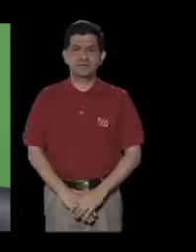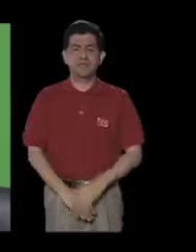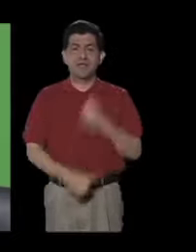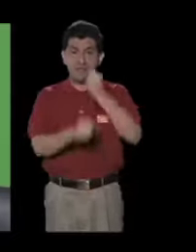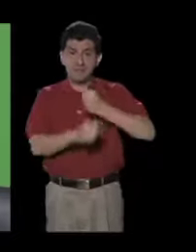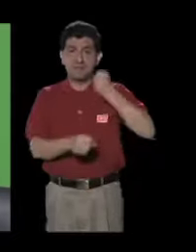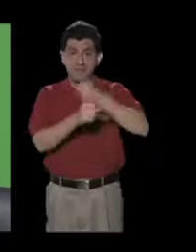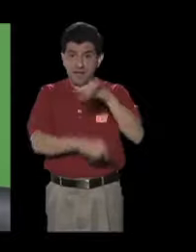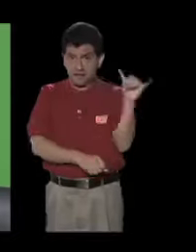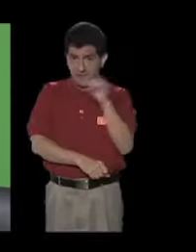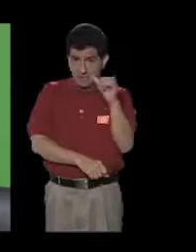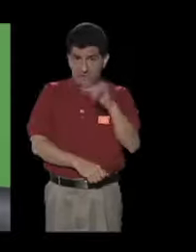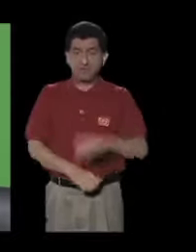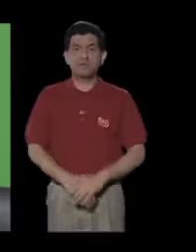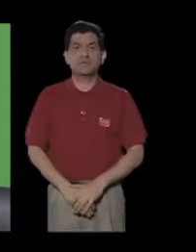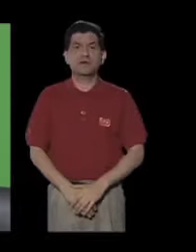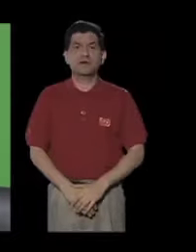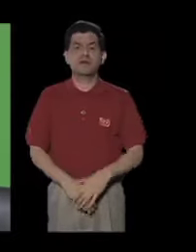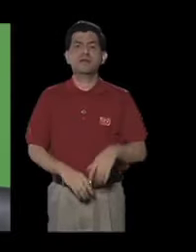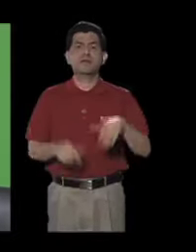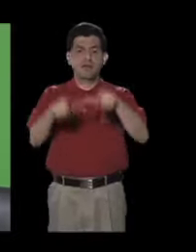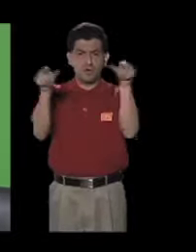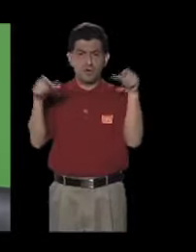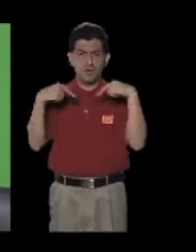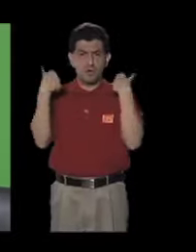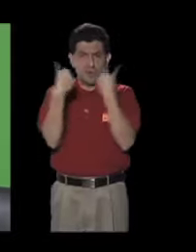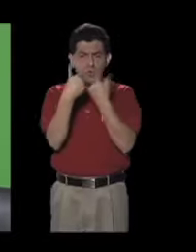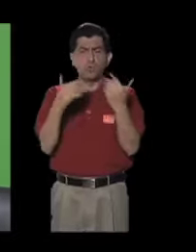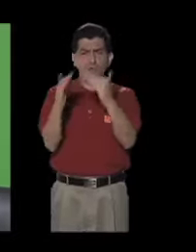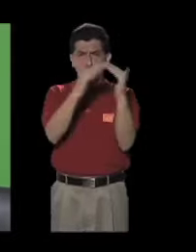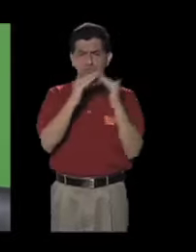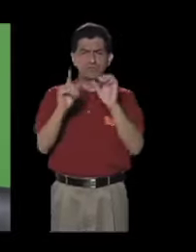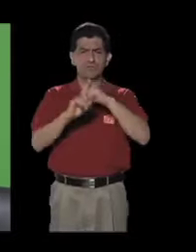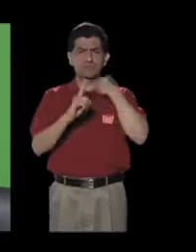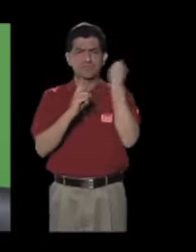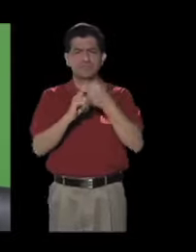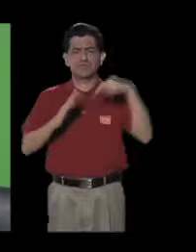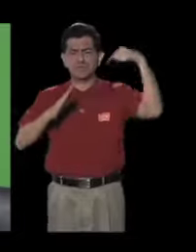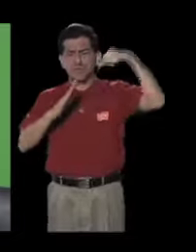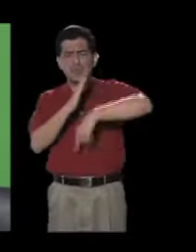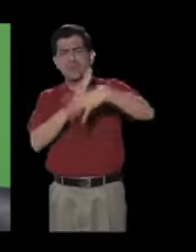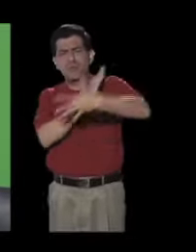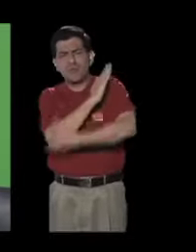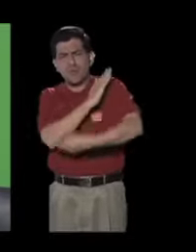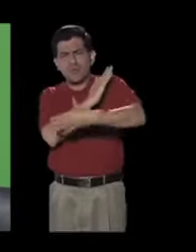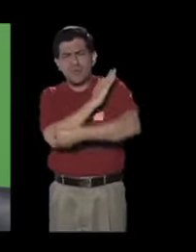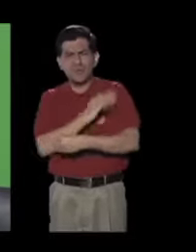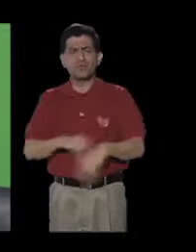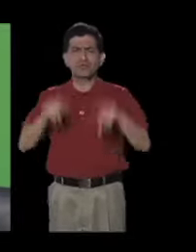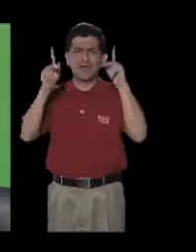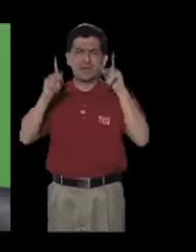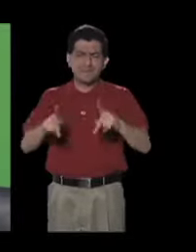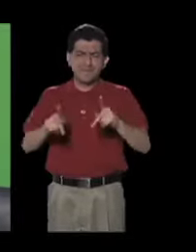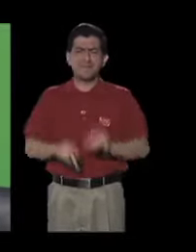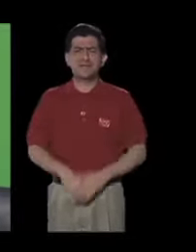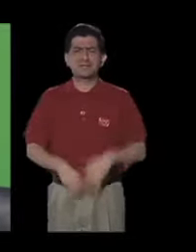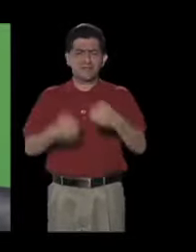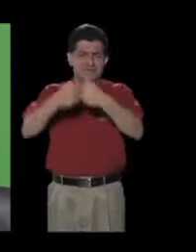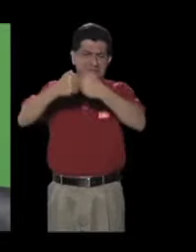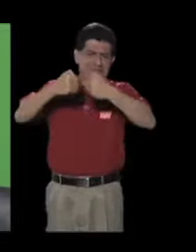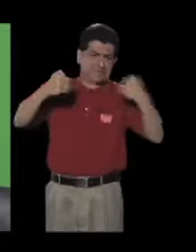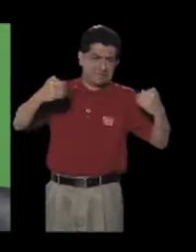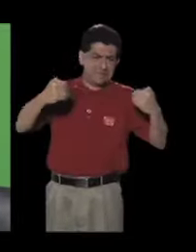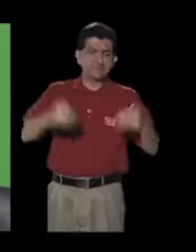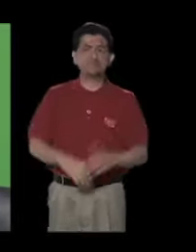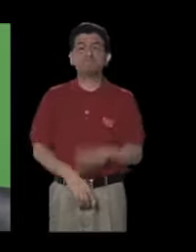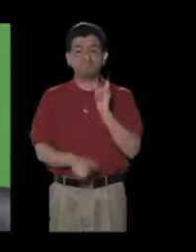muy remotas, por trabajar también con sectores de la población que viven en condiciones de extrema pobreza, que están sumamente